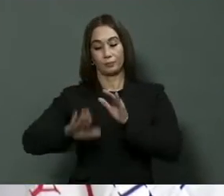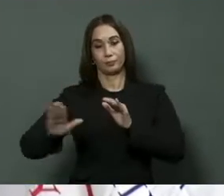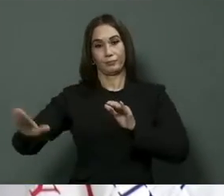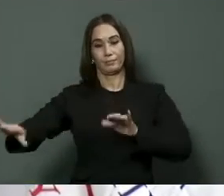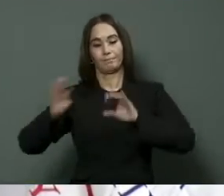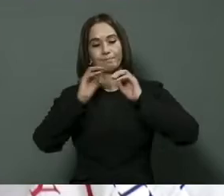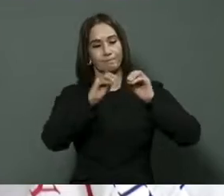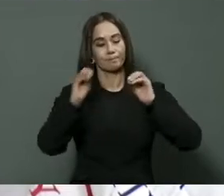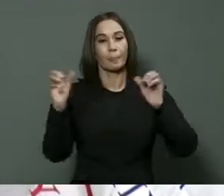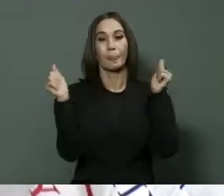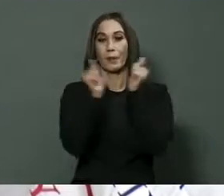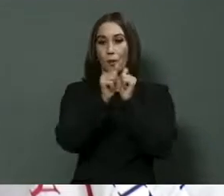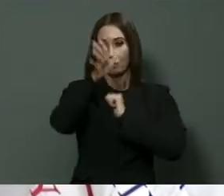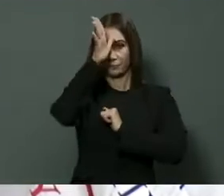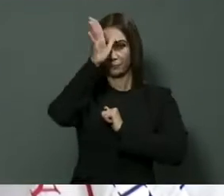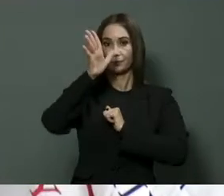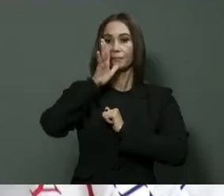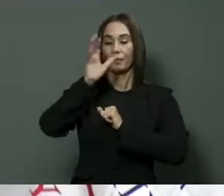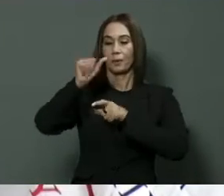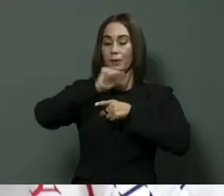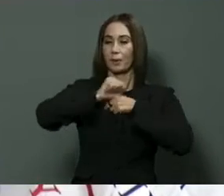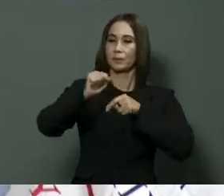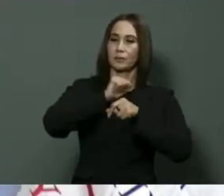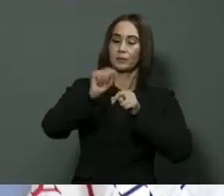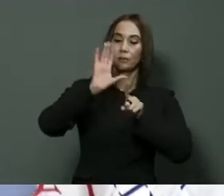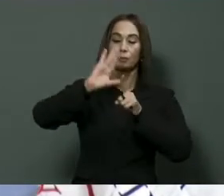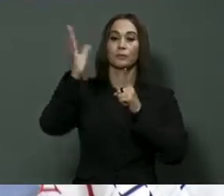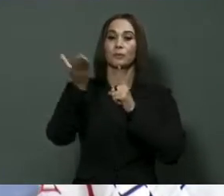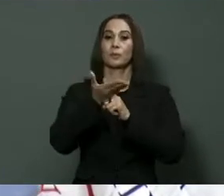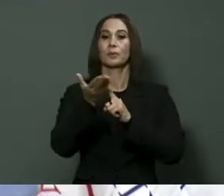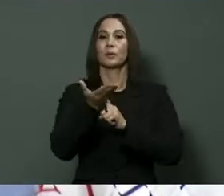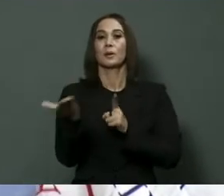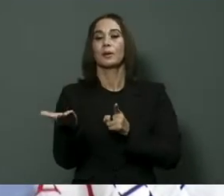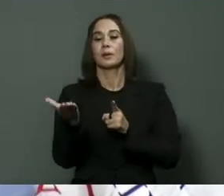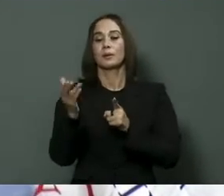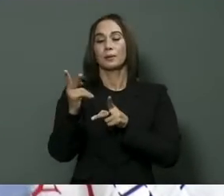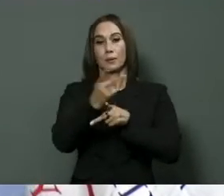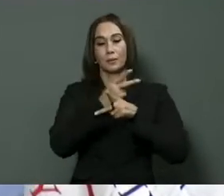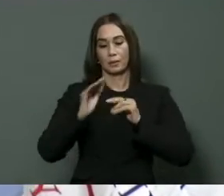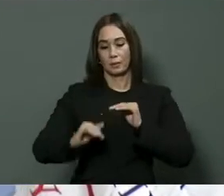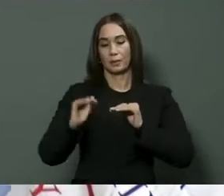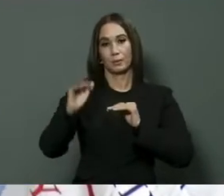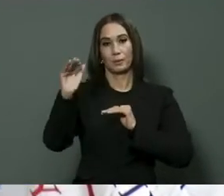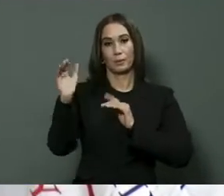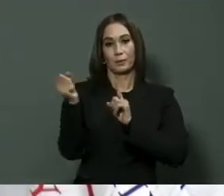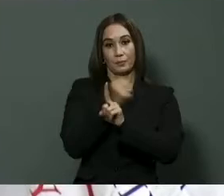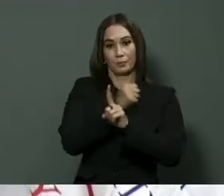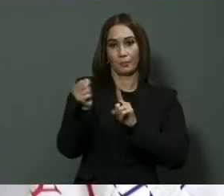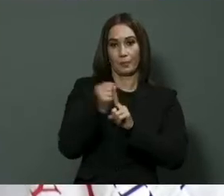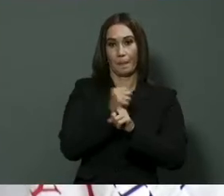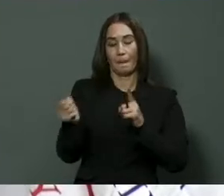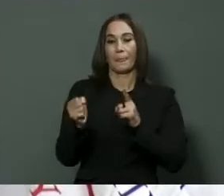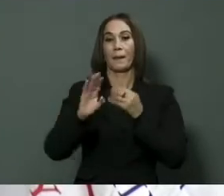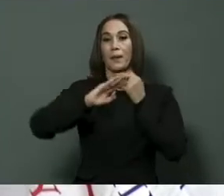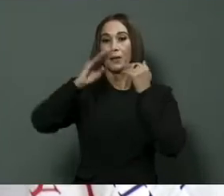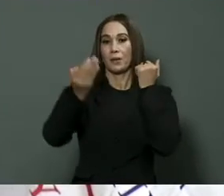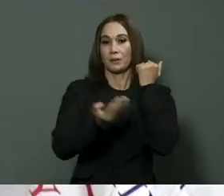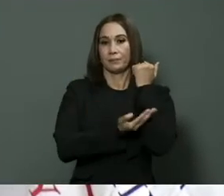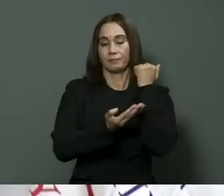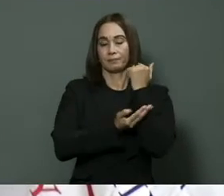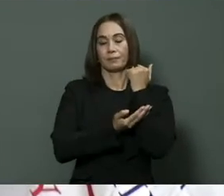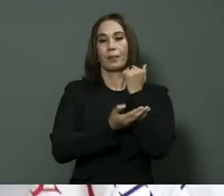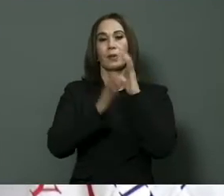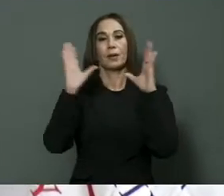niños junto con los padres en talleres culturales sobre crianza, prevención de violencia y embarazo